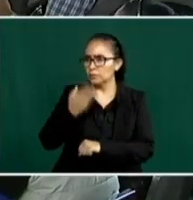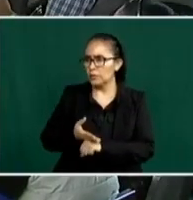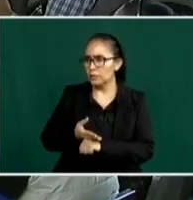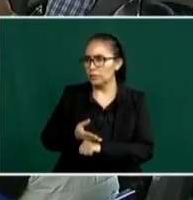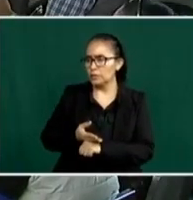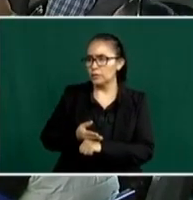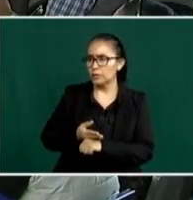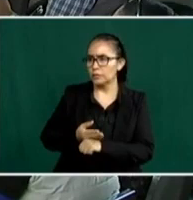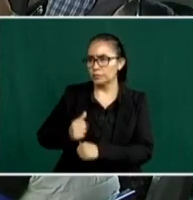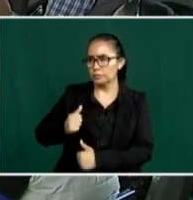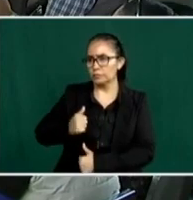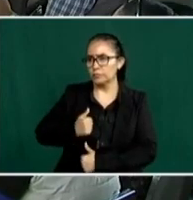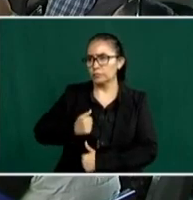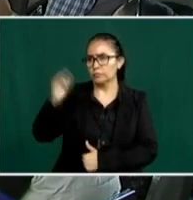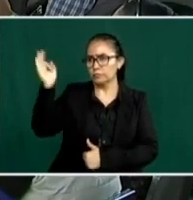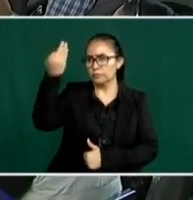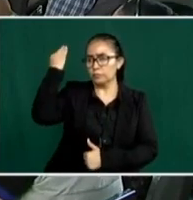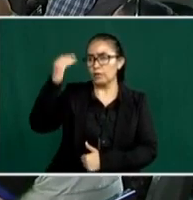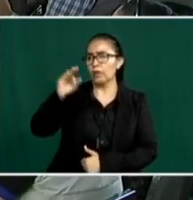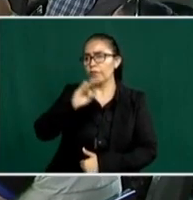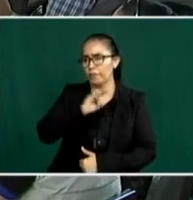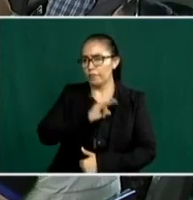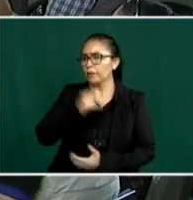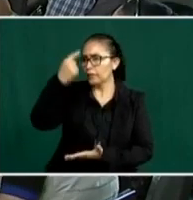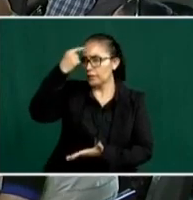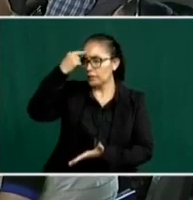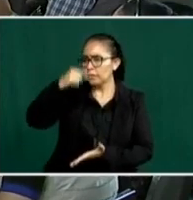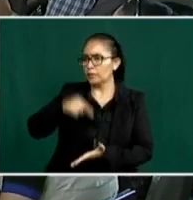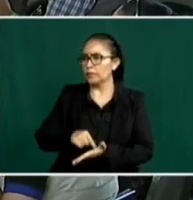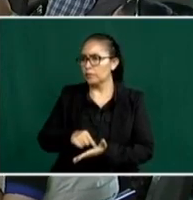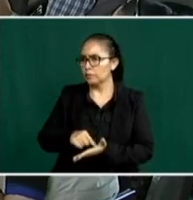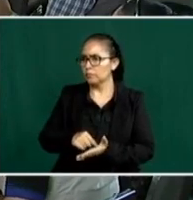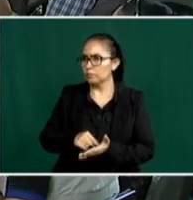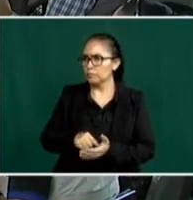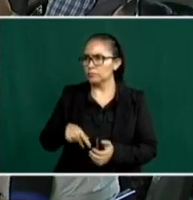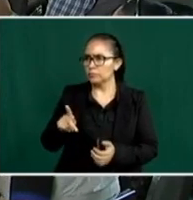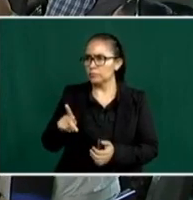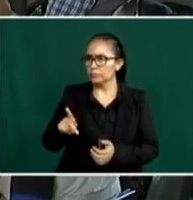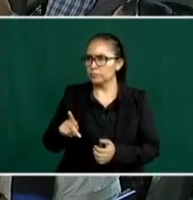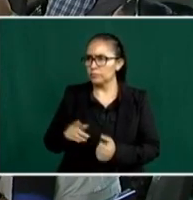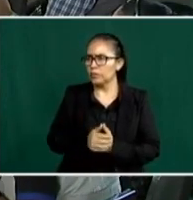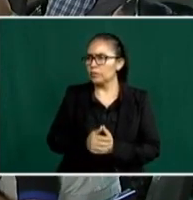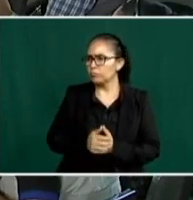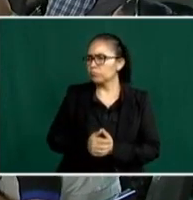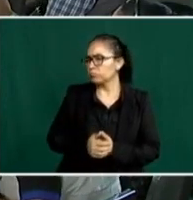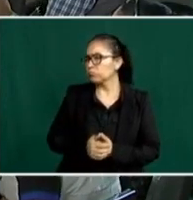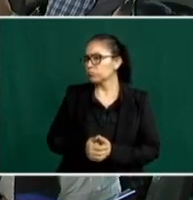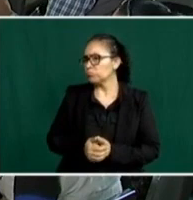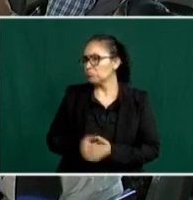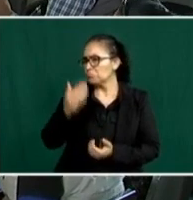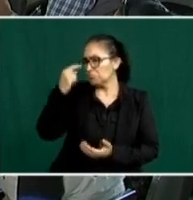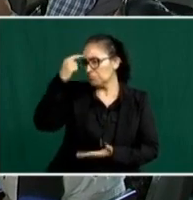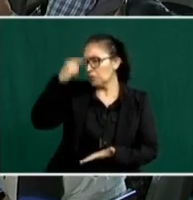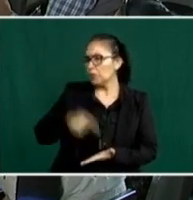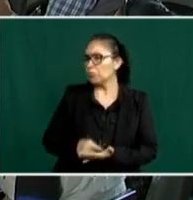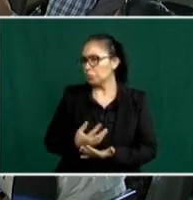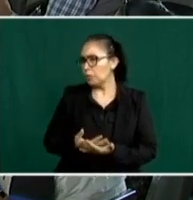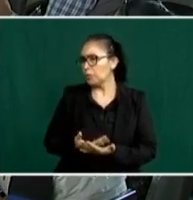Nacional, tenemos una fe ya poco a poco desmesurada, pero que tenemos la esperanza de que,